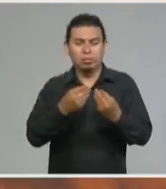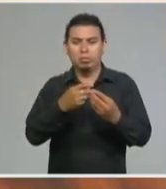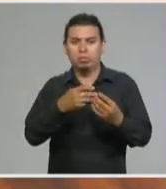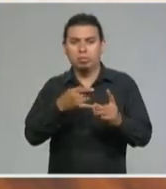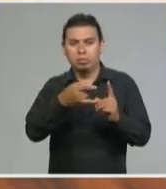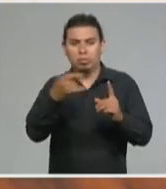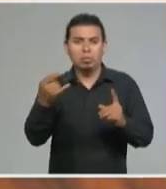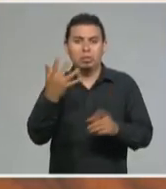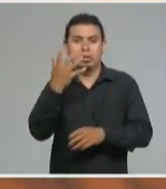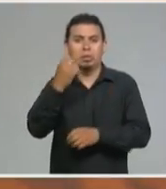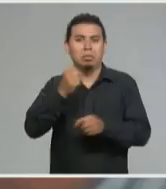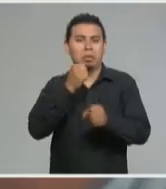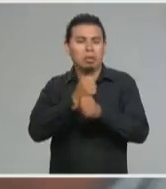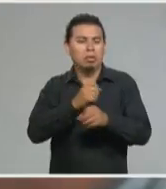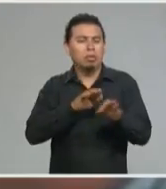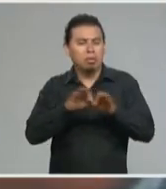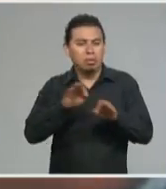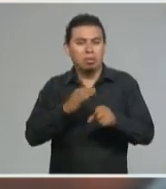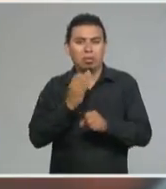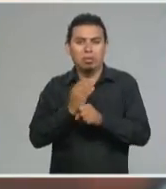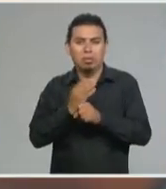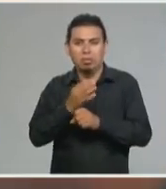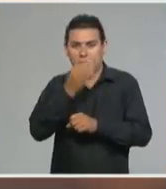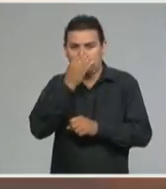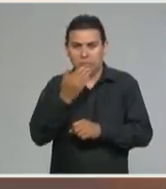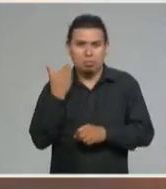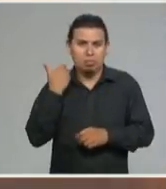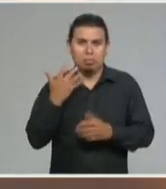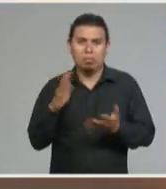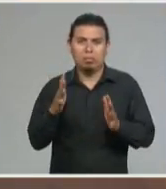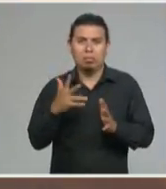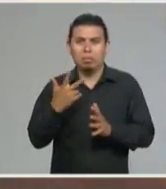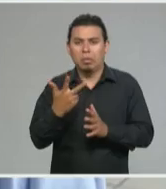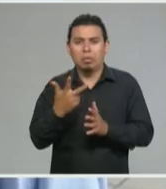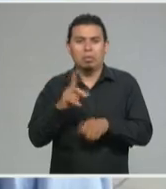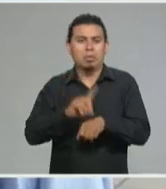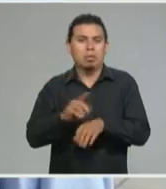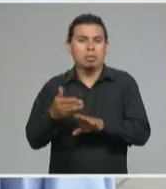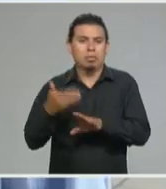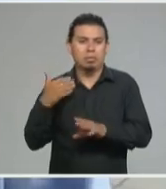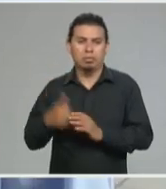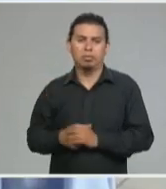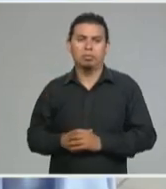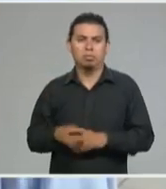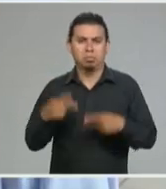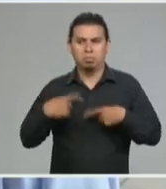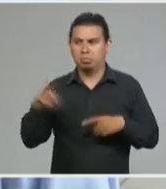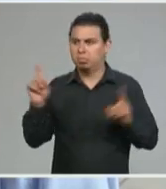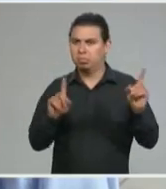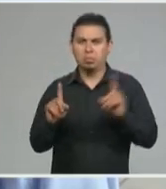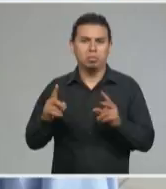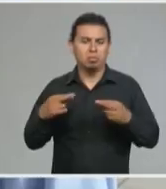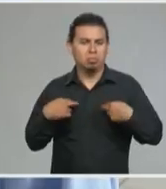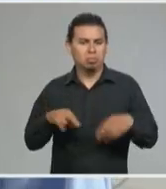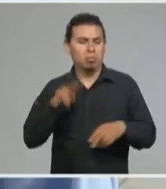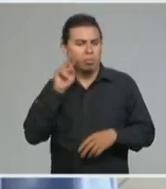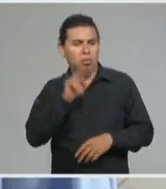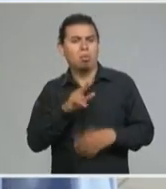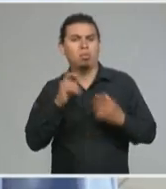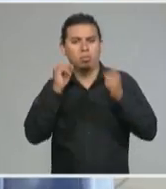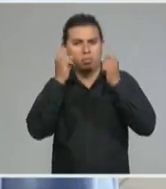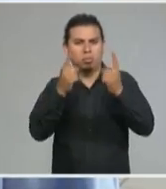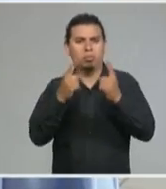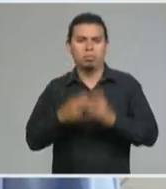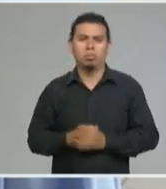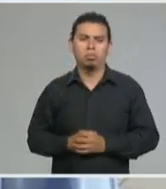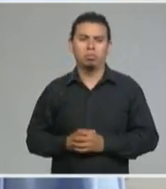hace 5 años y finalizó hace aproximadamente 8 meses. Están representados personajes que son reales,